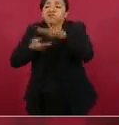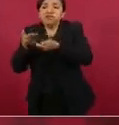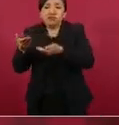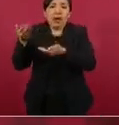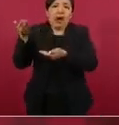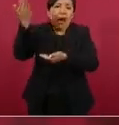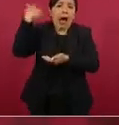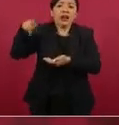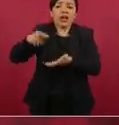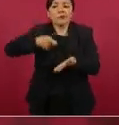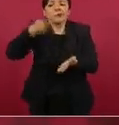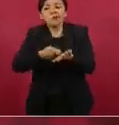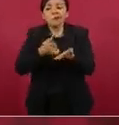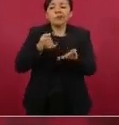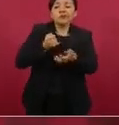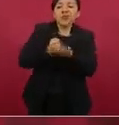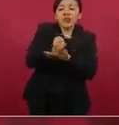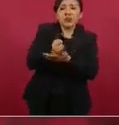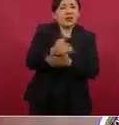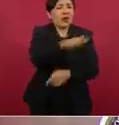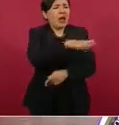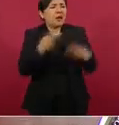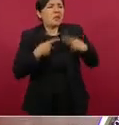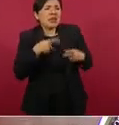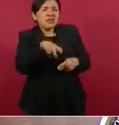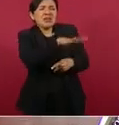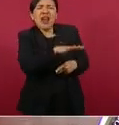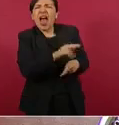era la que resolvía, el pueblo no contaba,